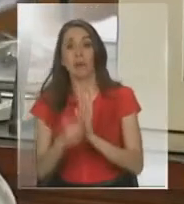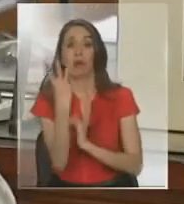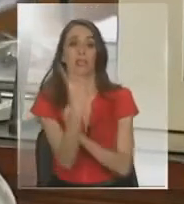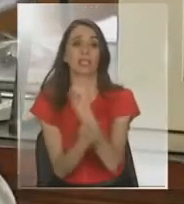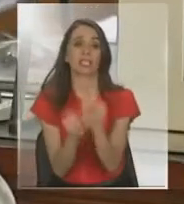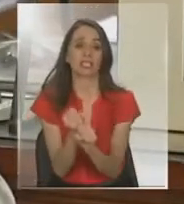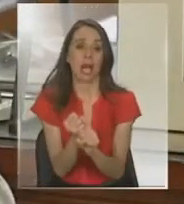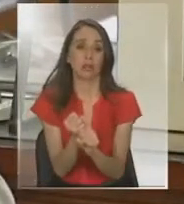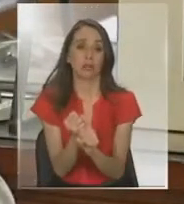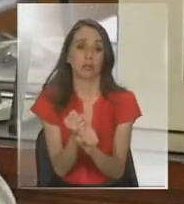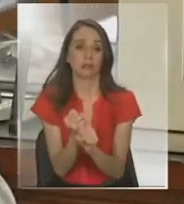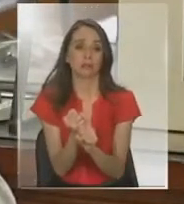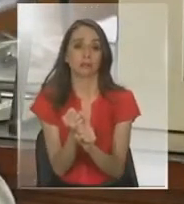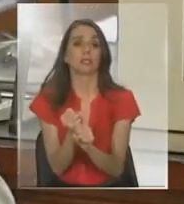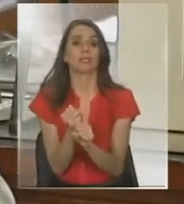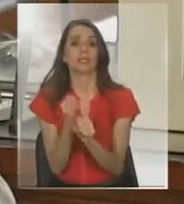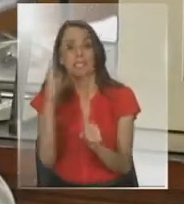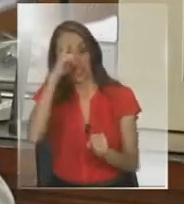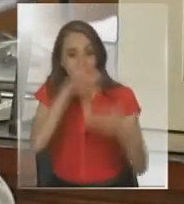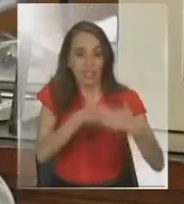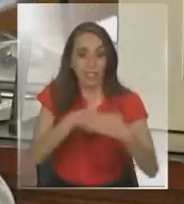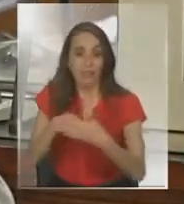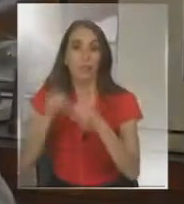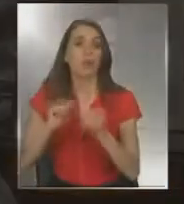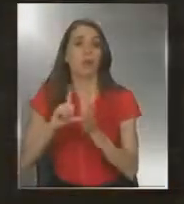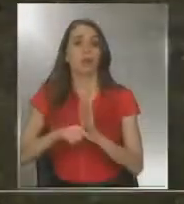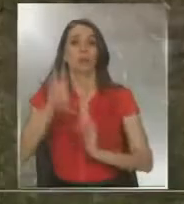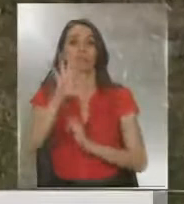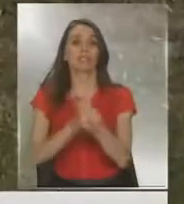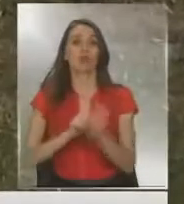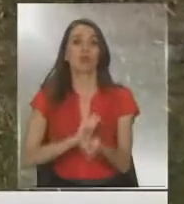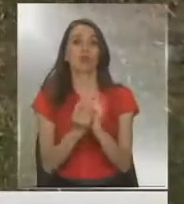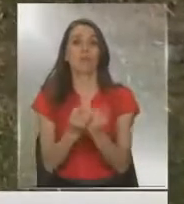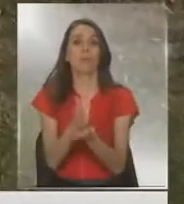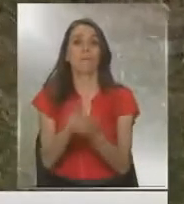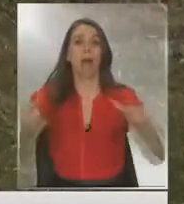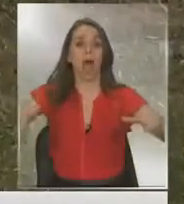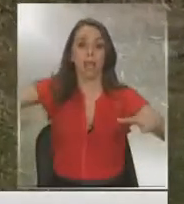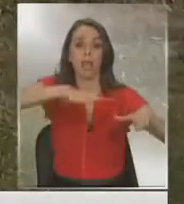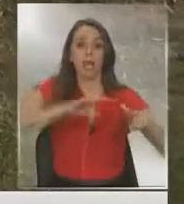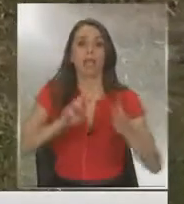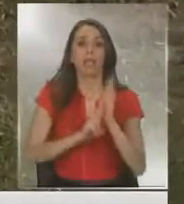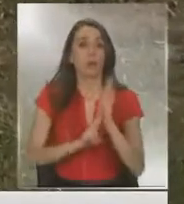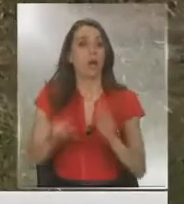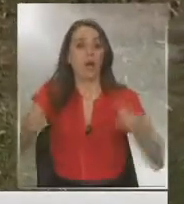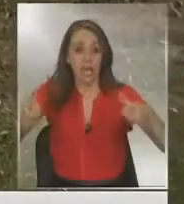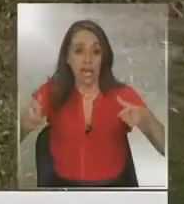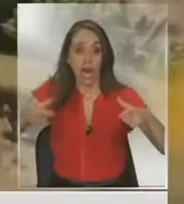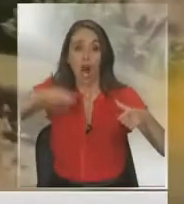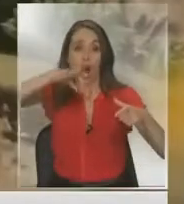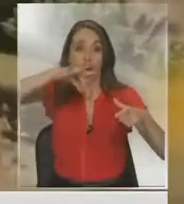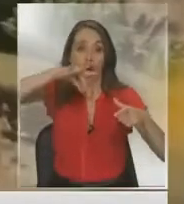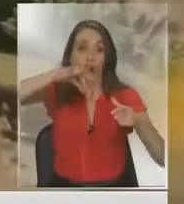en un plan regulador. Ahora, si tenemos mayores trabas, dificultades, podemos llegar hasta 5 años. Gota de Leche no puede seguir esperando.